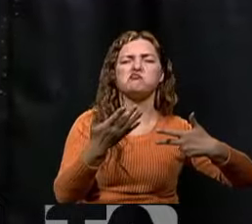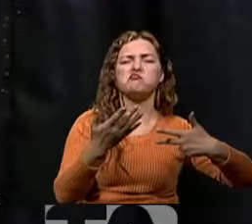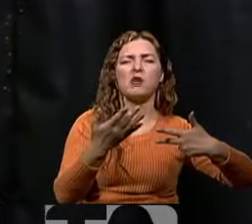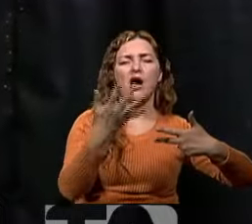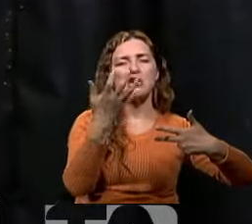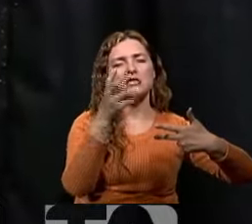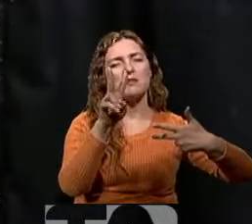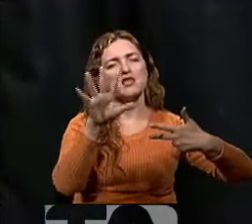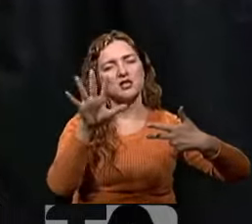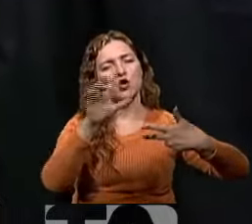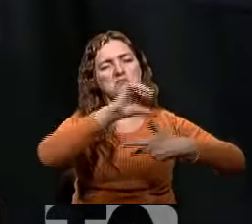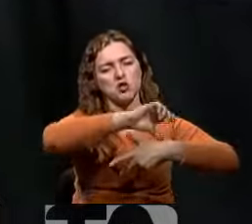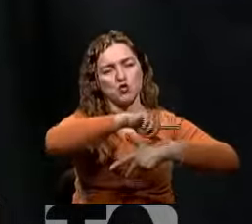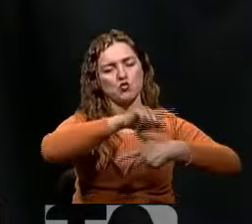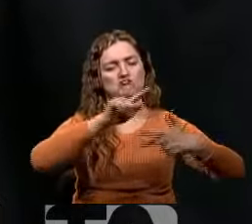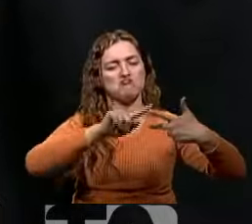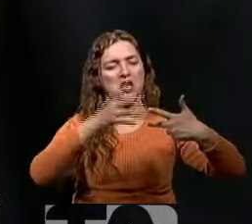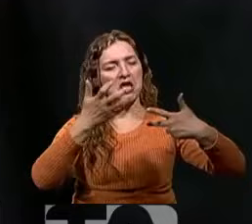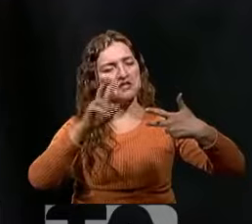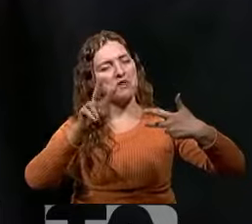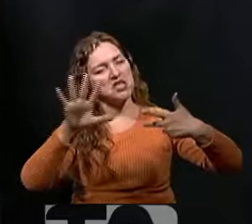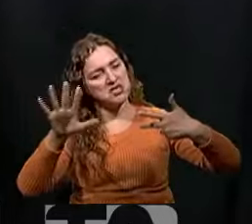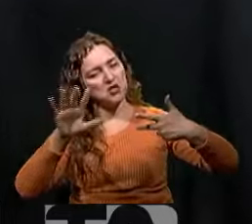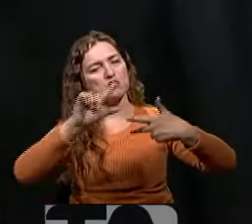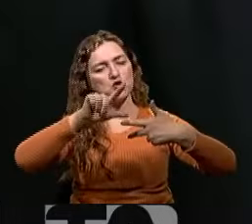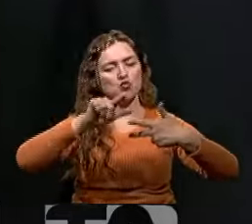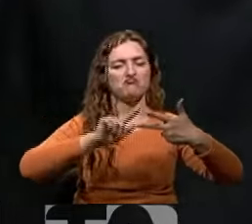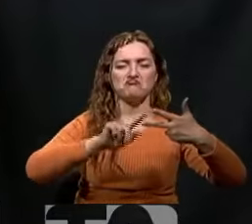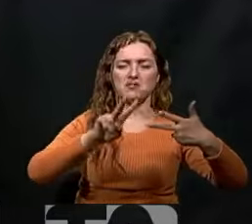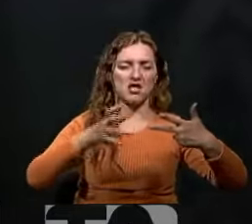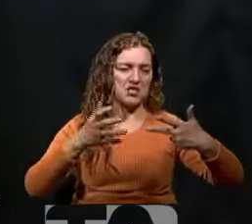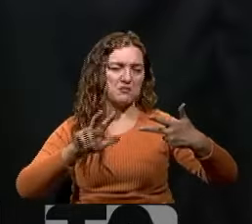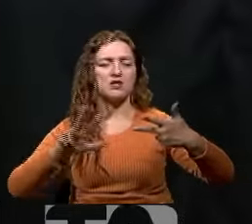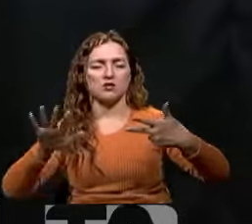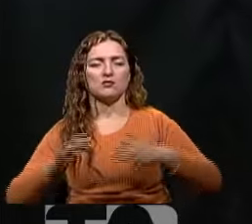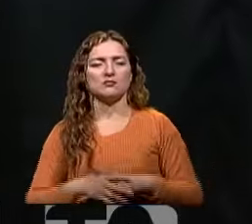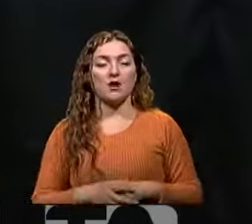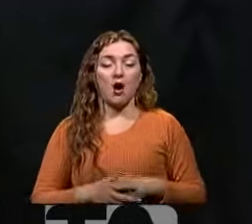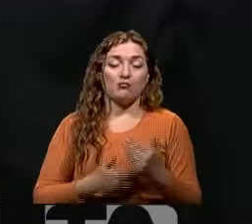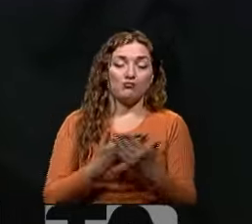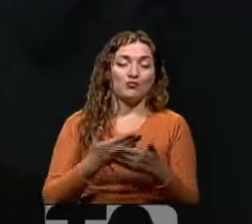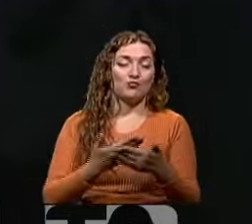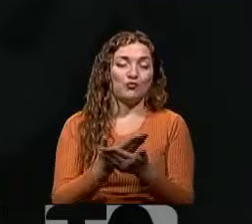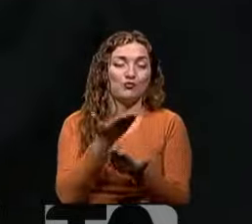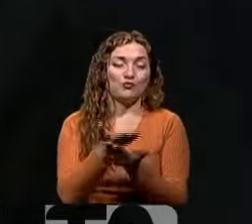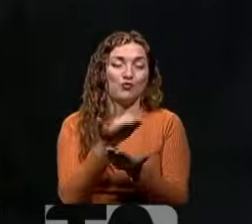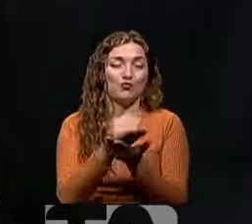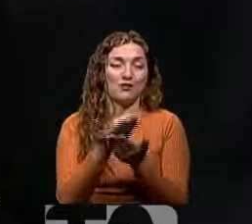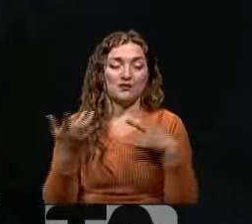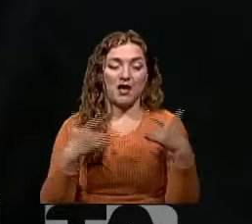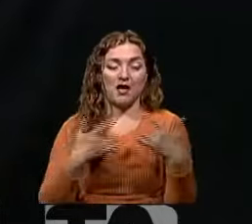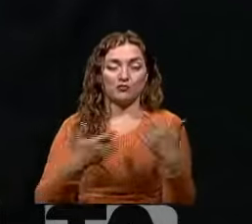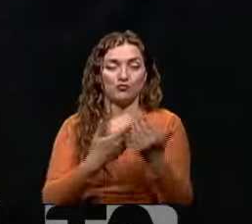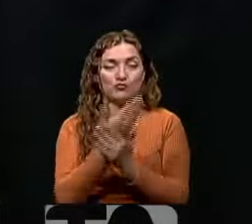aproximadamente de 15 a 25 minutos. Ok, perfecto, muchísimas gracias. Bueno, ahí están viendo la propuesta, una nueva propuesta que tiene la ciudad capital. Les reiteramos